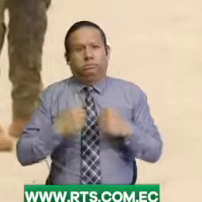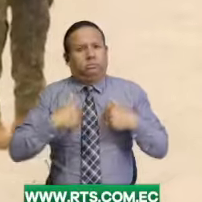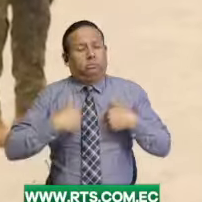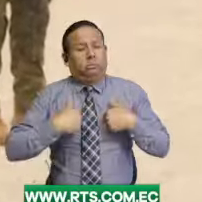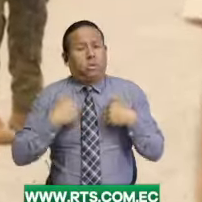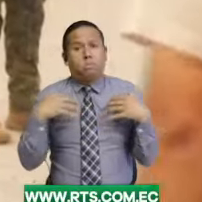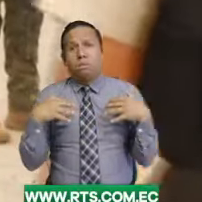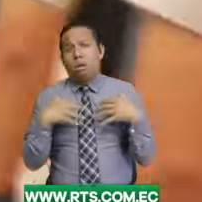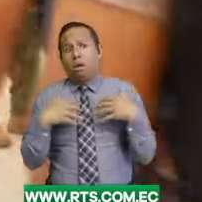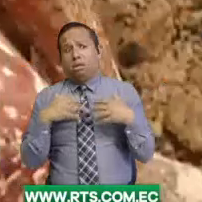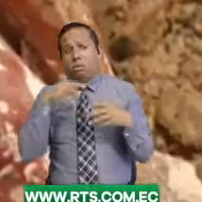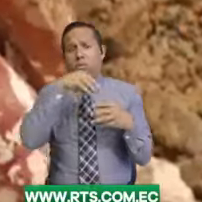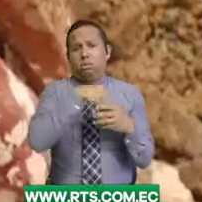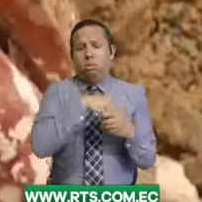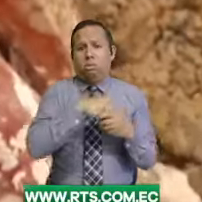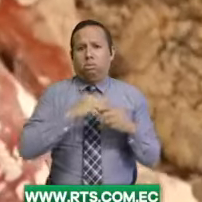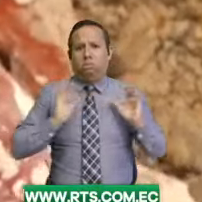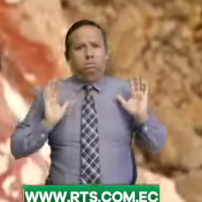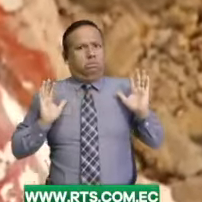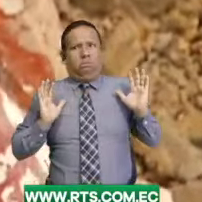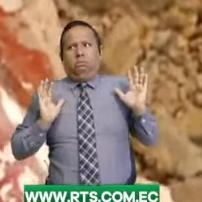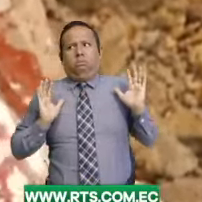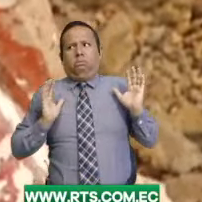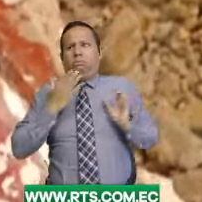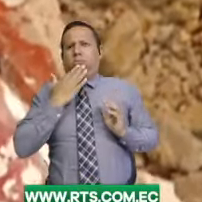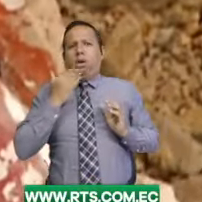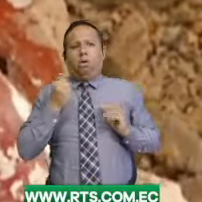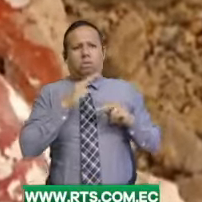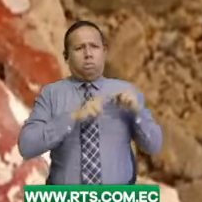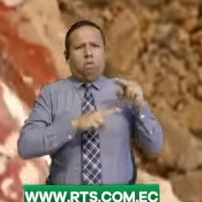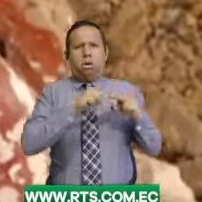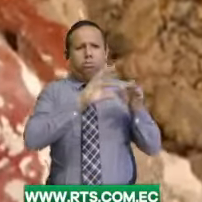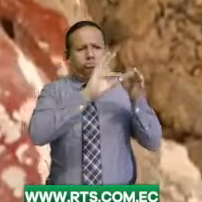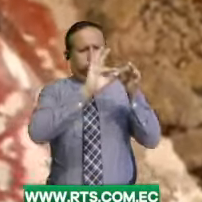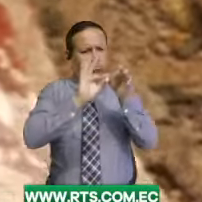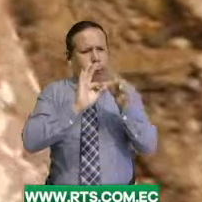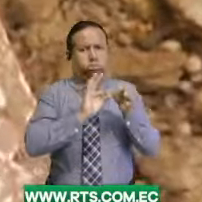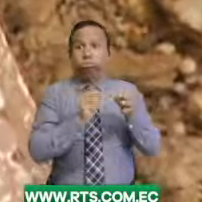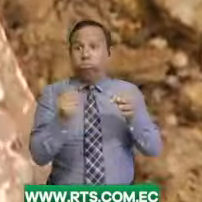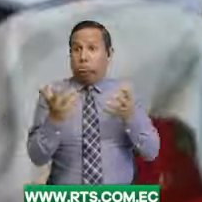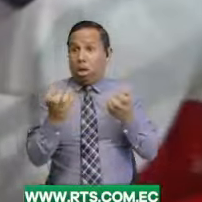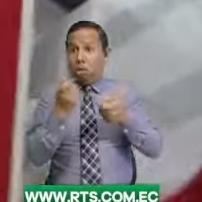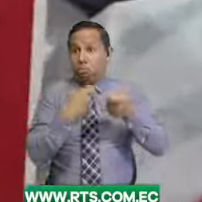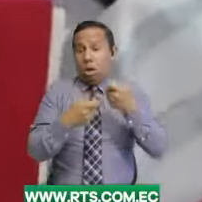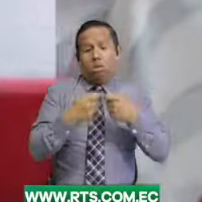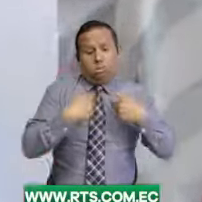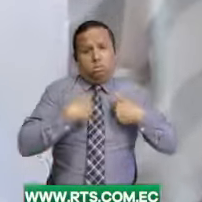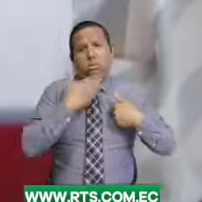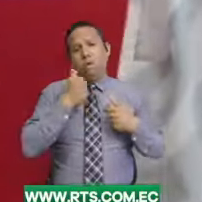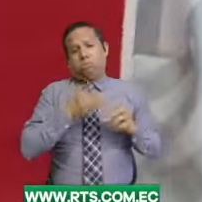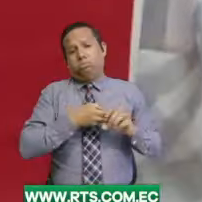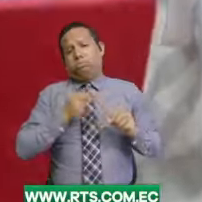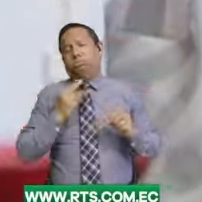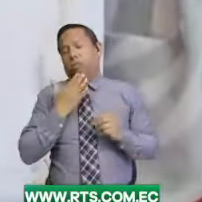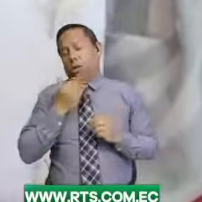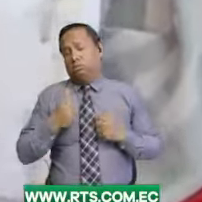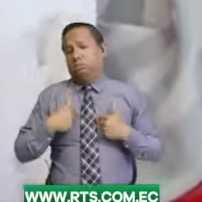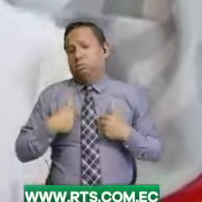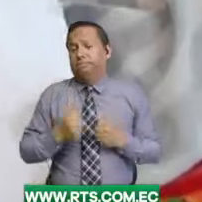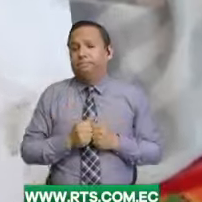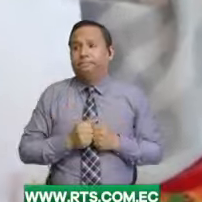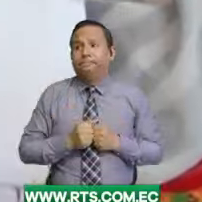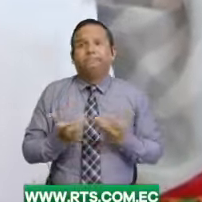venir a vivir acá. Mi plan es, bueno, mejorarlo y si hay alguien quien venderlo, venderlo. Así se cumplió una nueva jornada